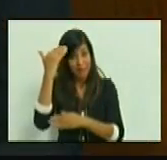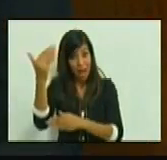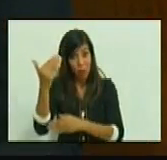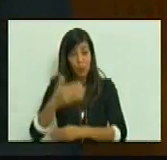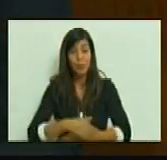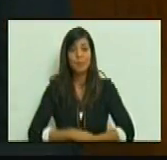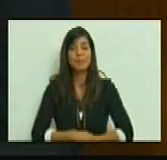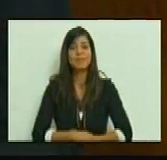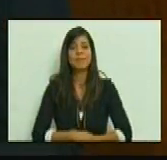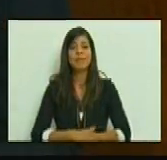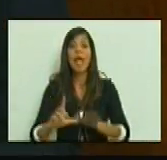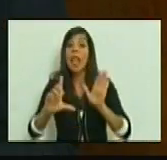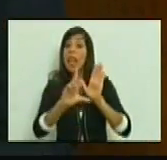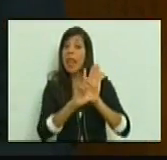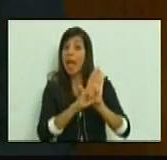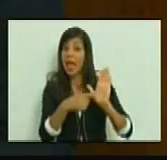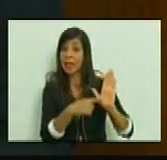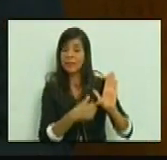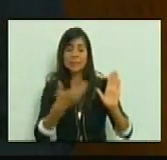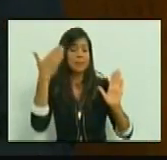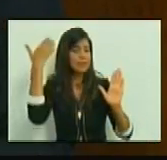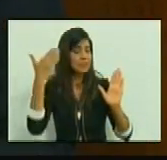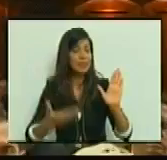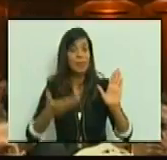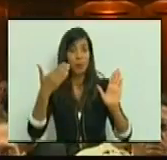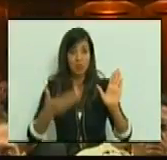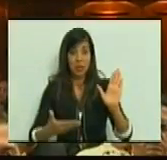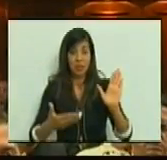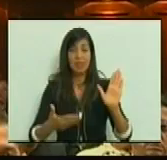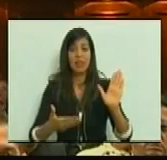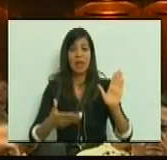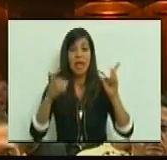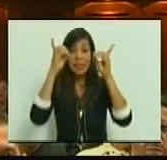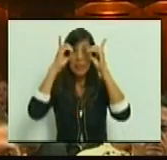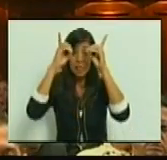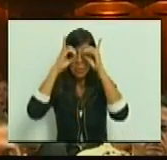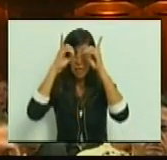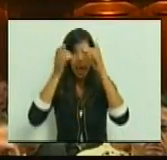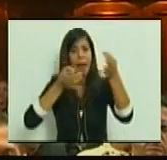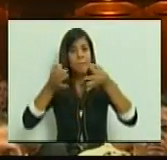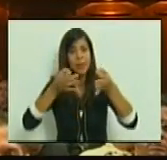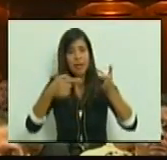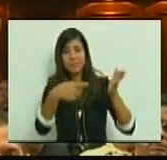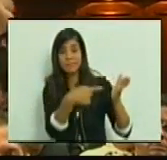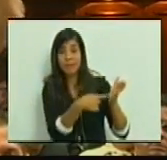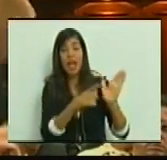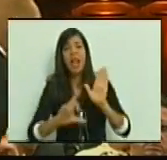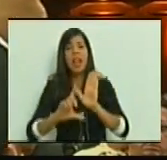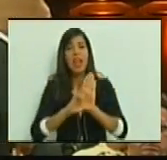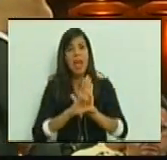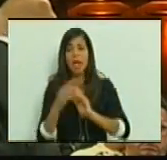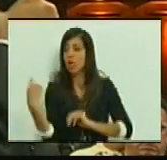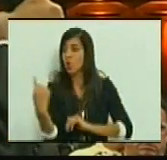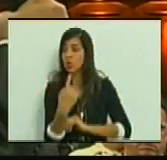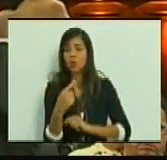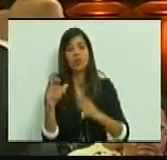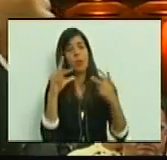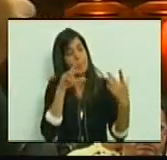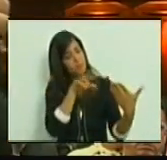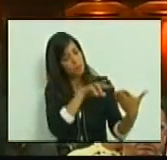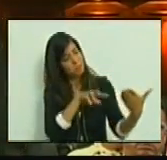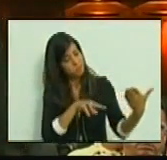Efectivamente, esta ley, como dijo ya la presidenta, la hemos estado revisando,